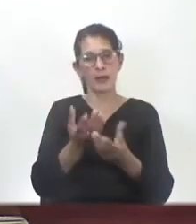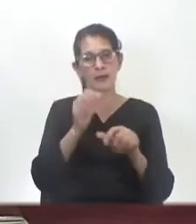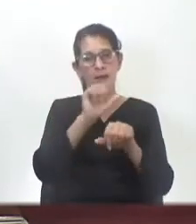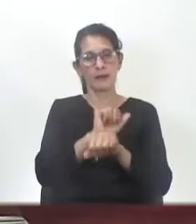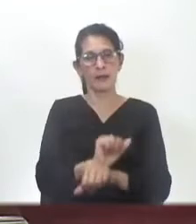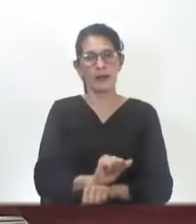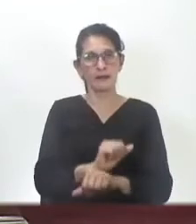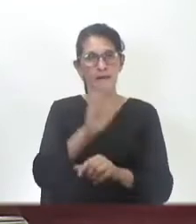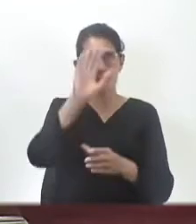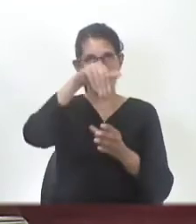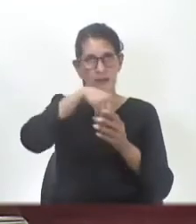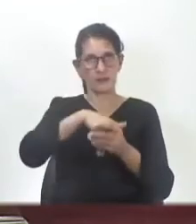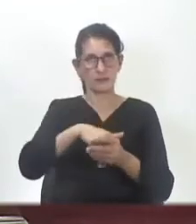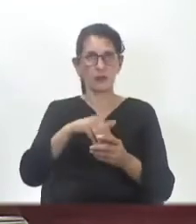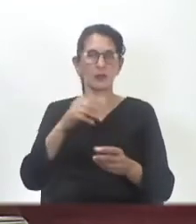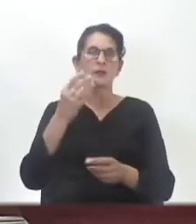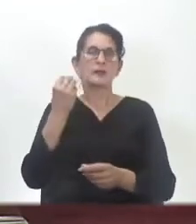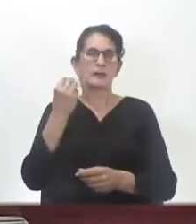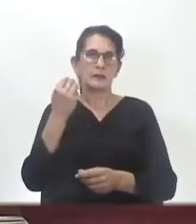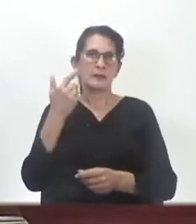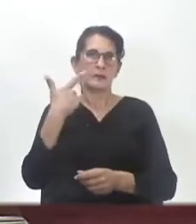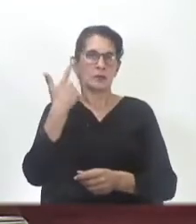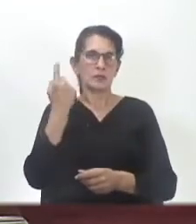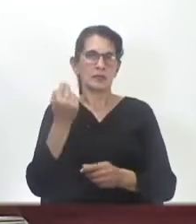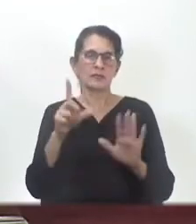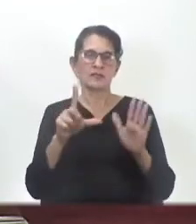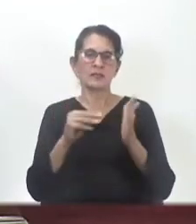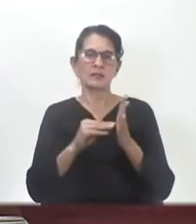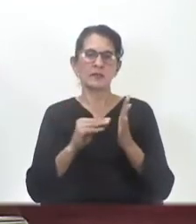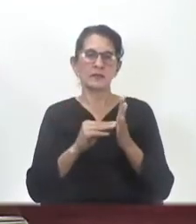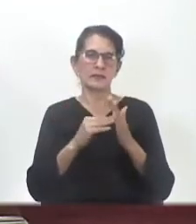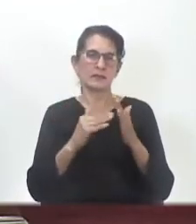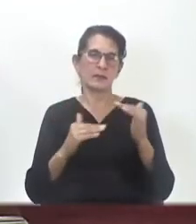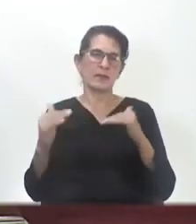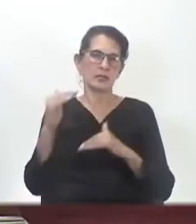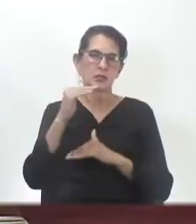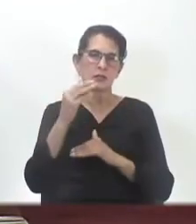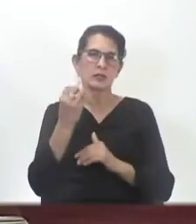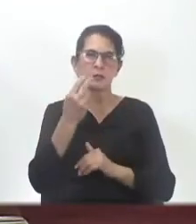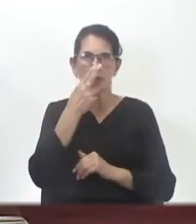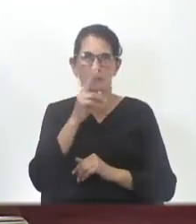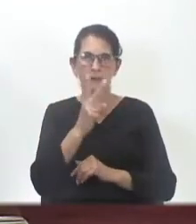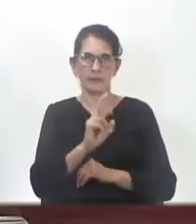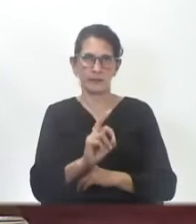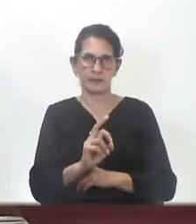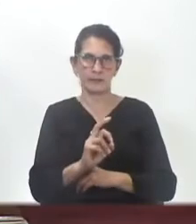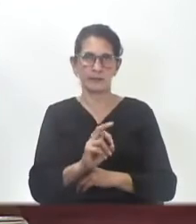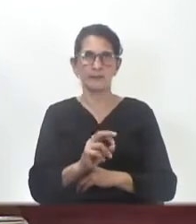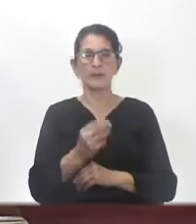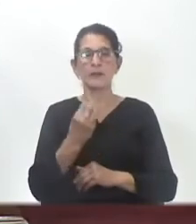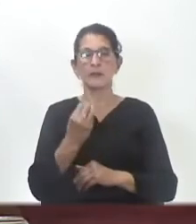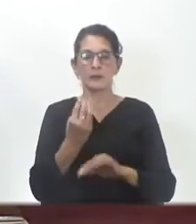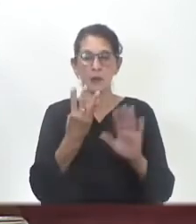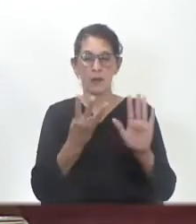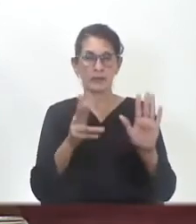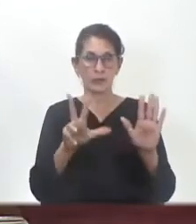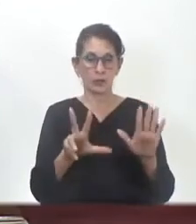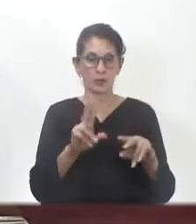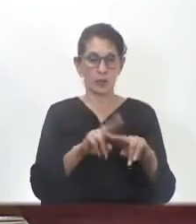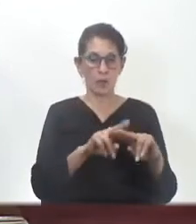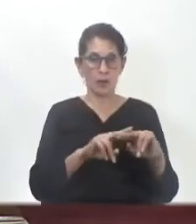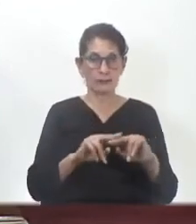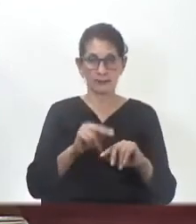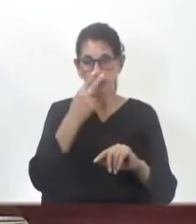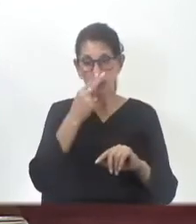penitenciario la tasa del 2020 fue casi 7 veces mayor, en el 2020. De las 48 muertes bajo custodia en el